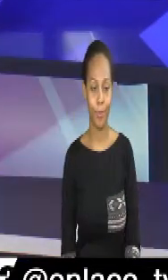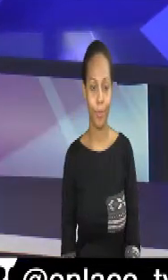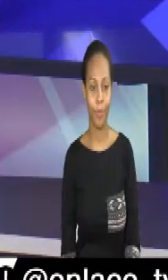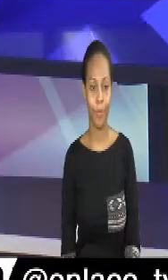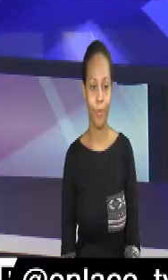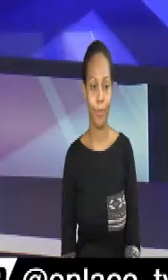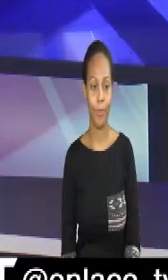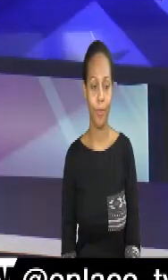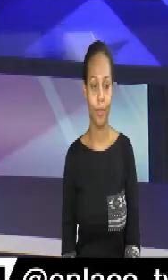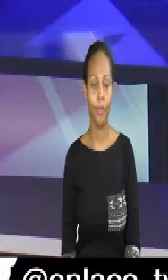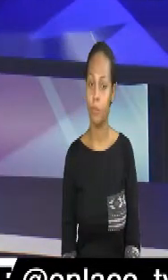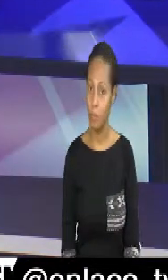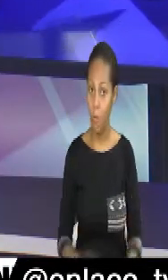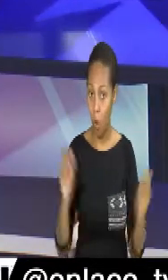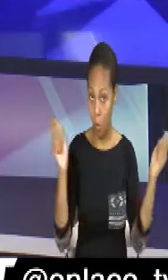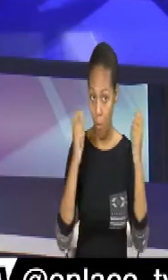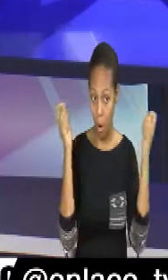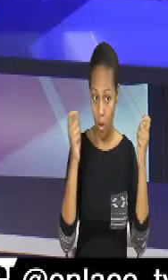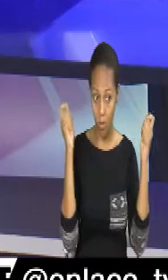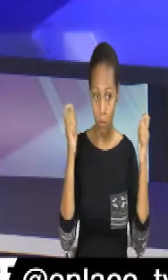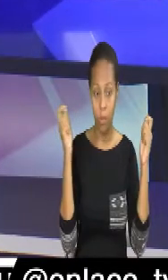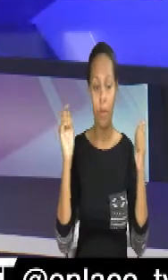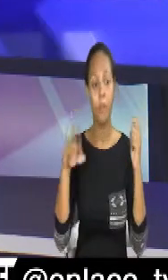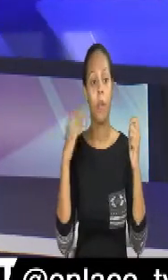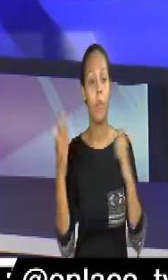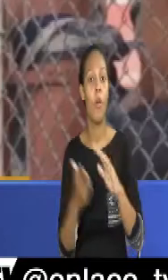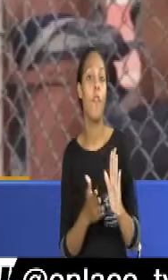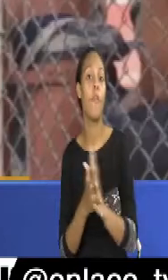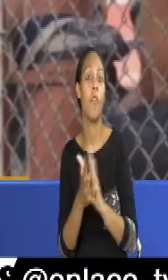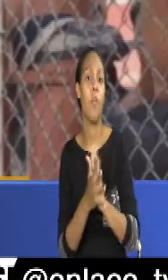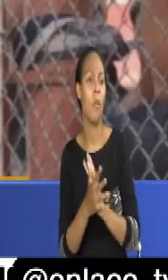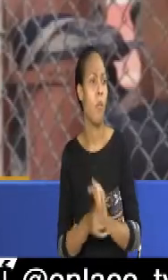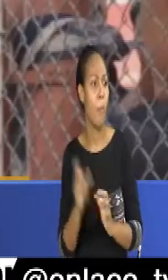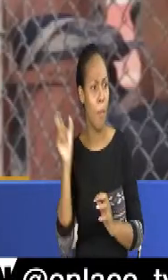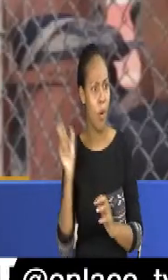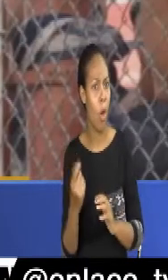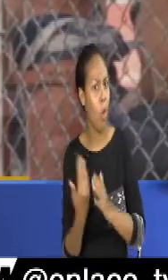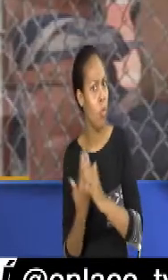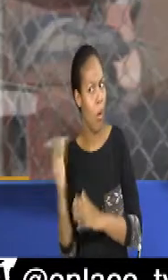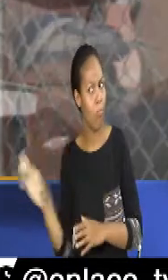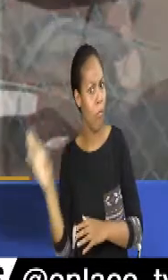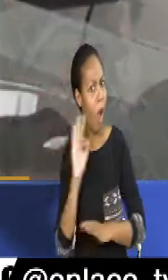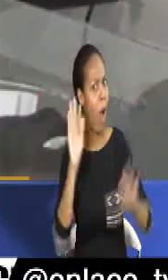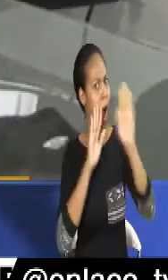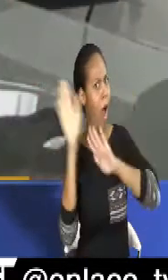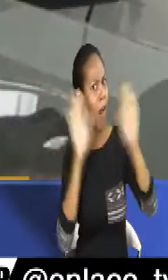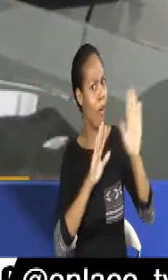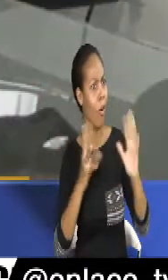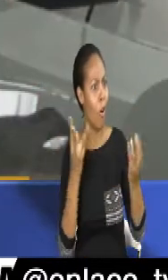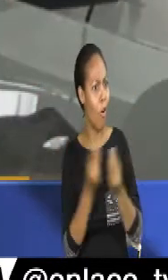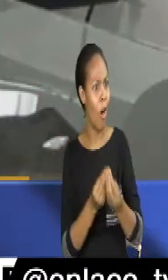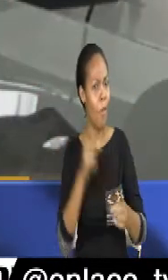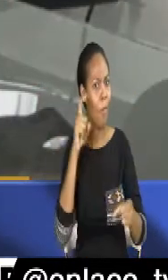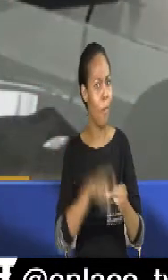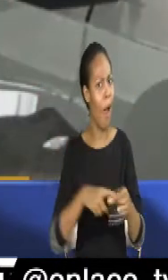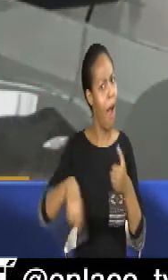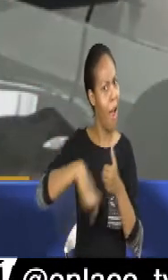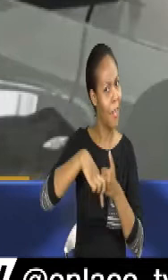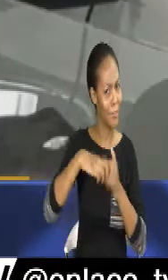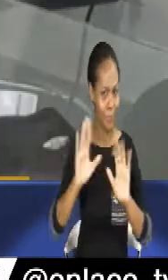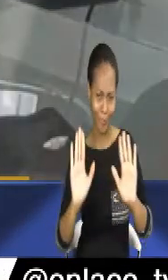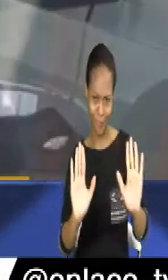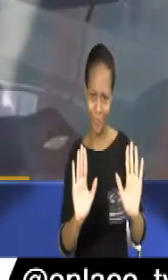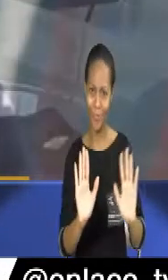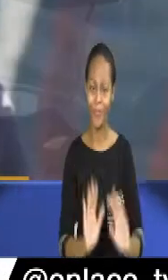Espere al volver de la pausa información sobre el nuevo arquero del equipo Alianza Petrolera. Ya regresamos con los deportes en las noticias.